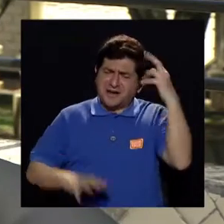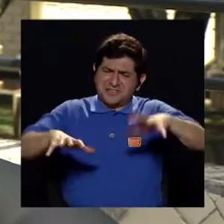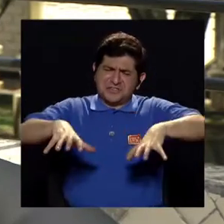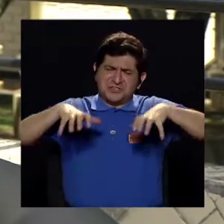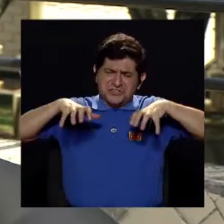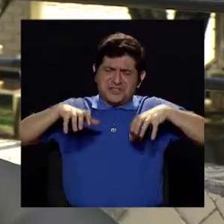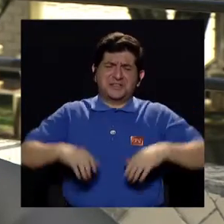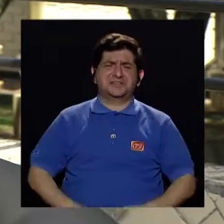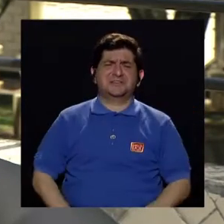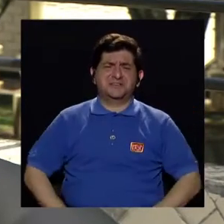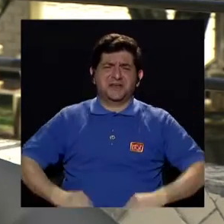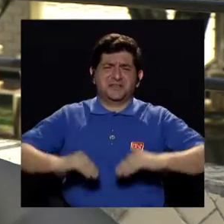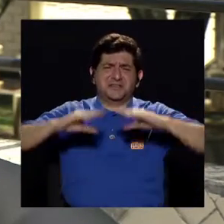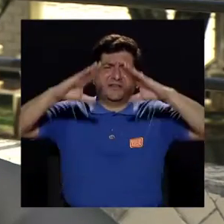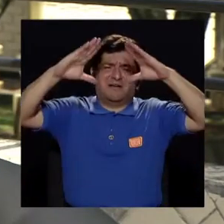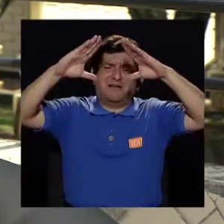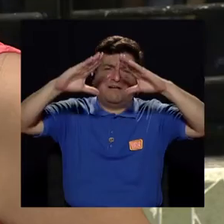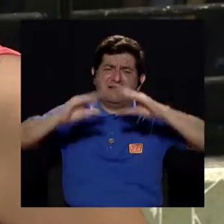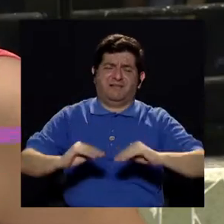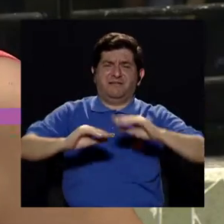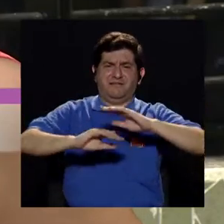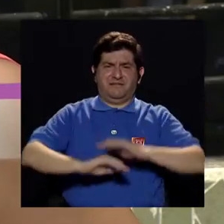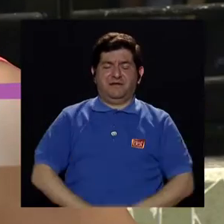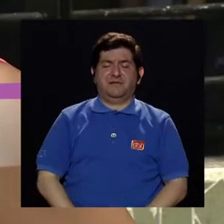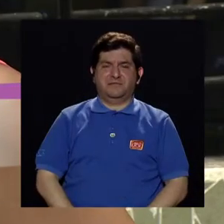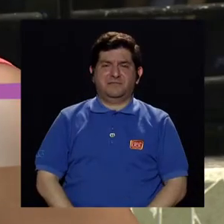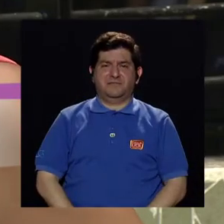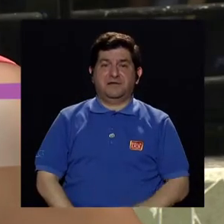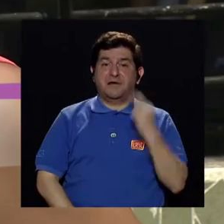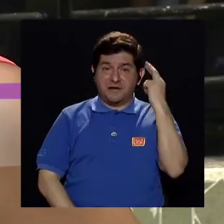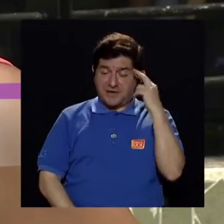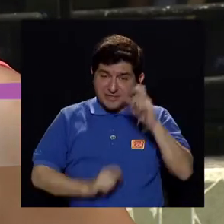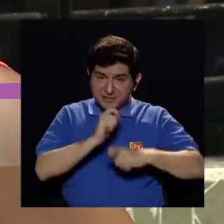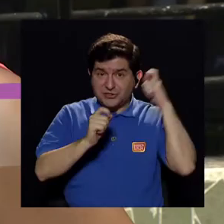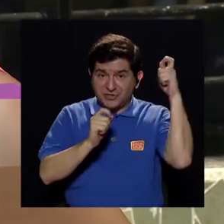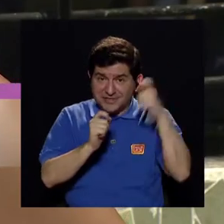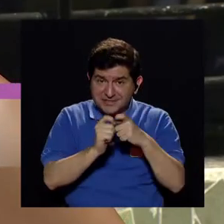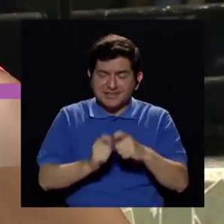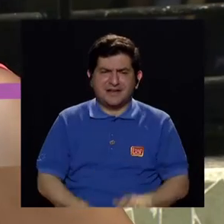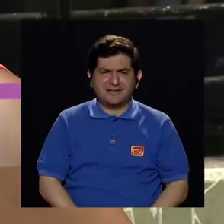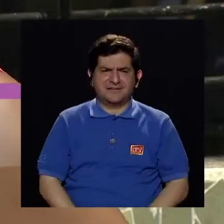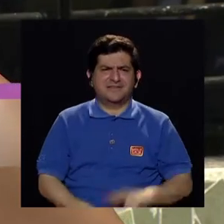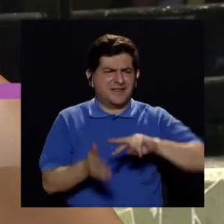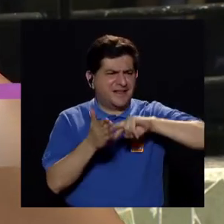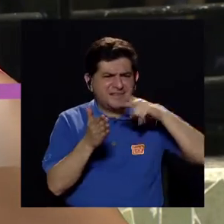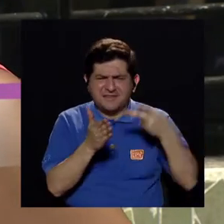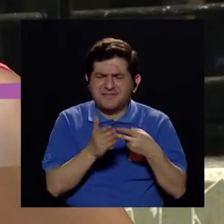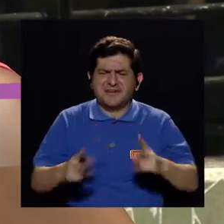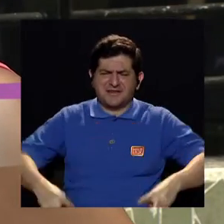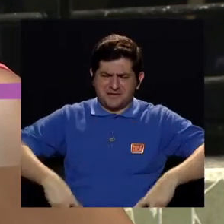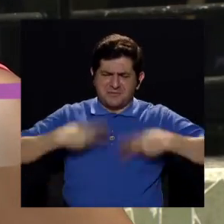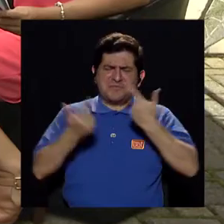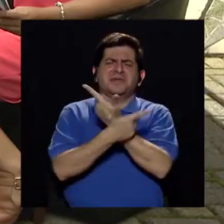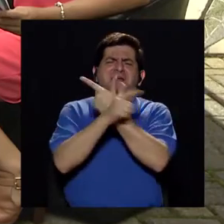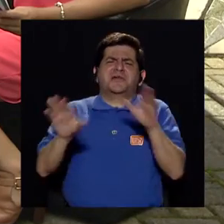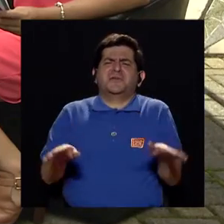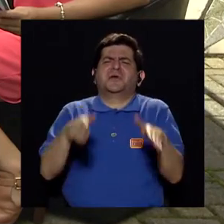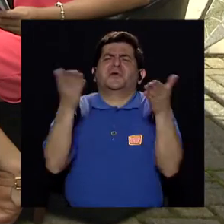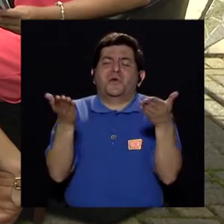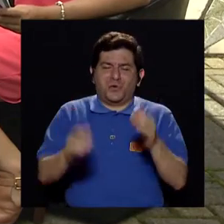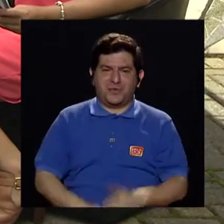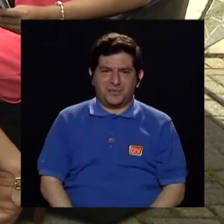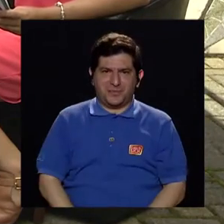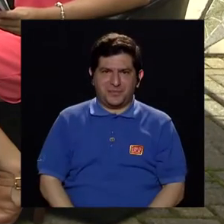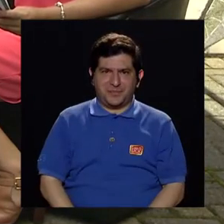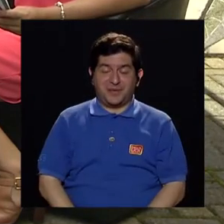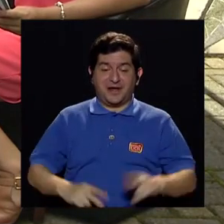día, en gran cantidad de estrés. Paola, ¿qué es justamente eso? ¿Cómo podemos definir vivir libre? Vivir